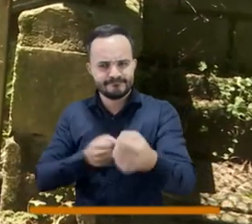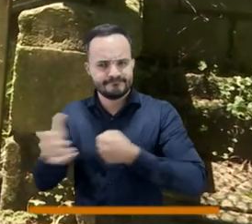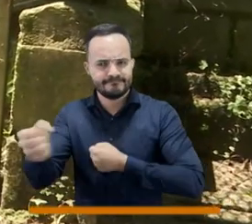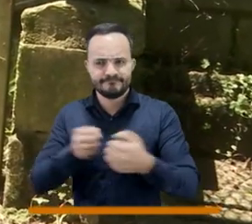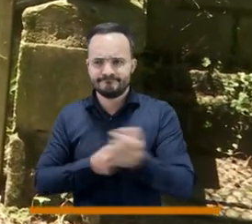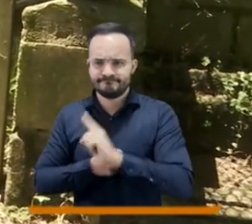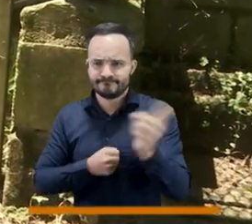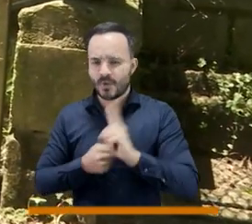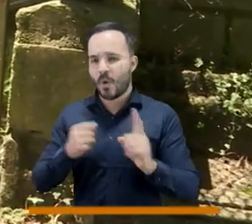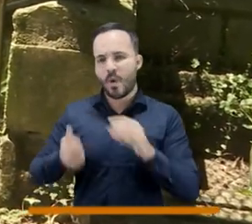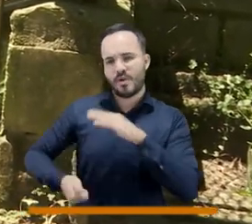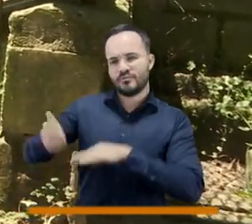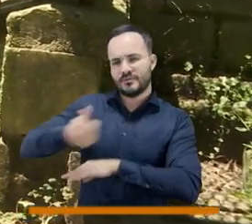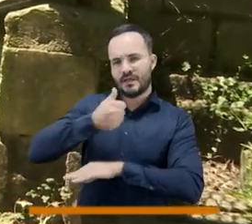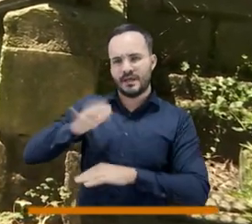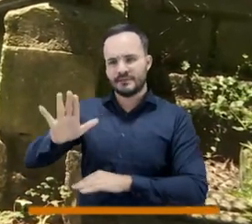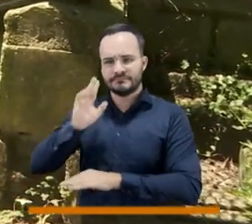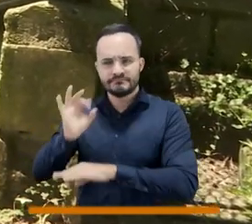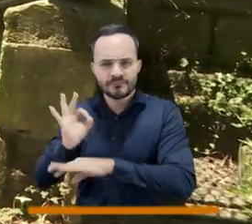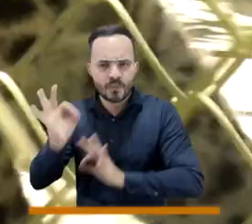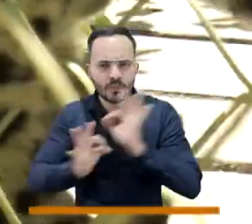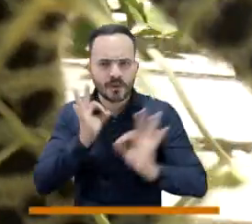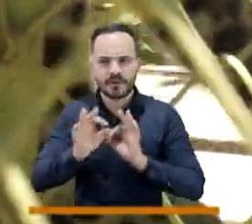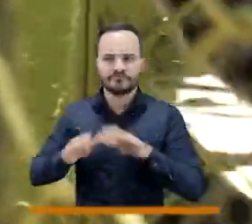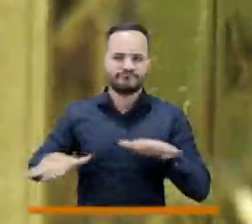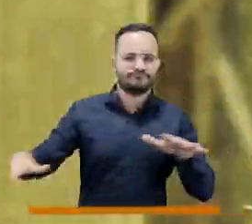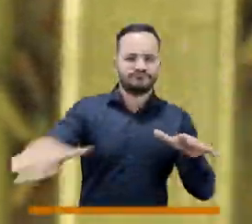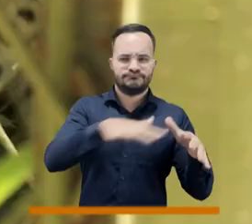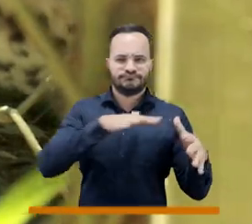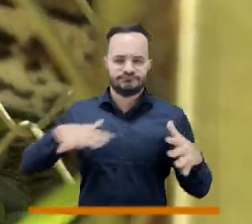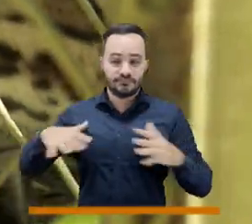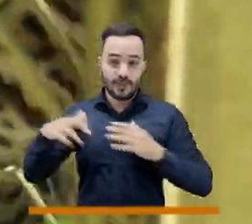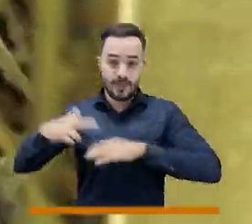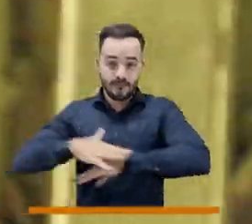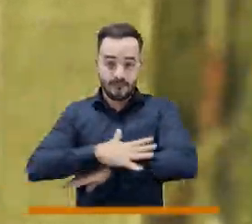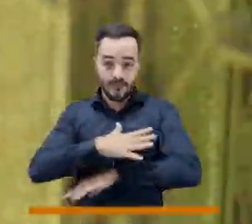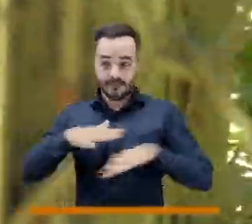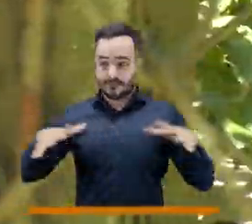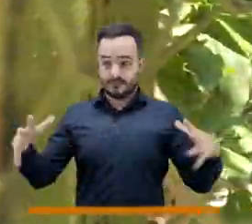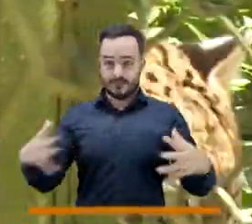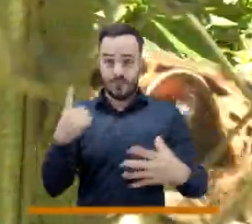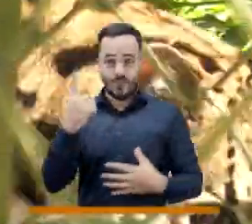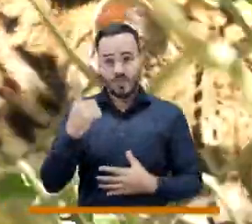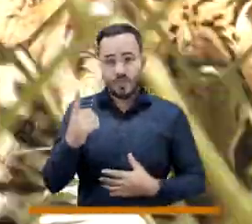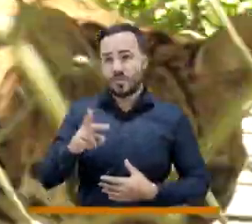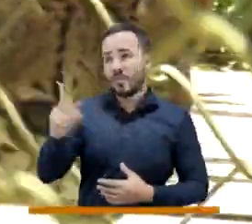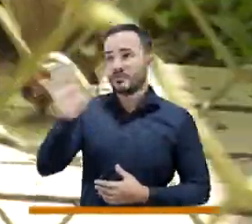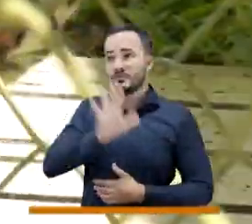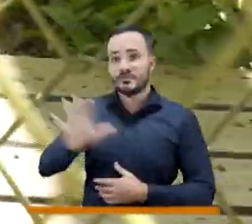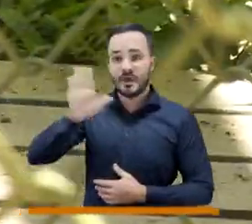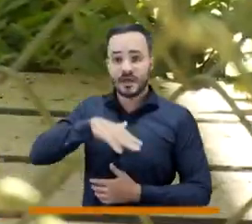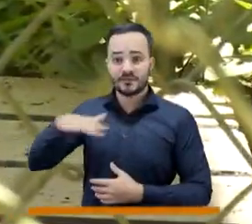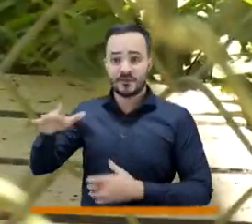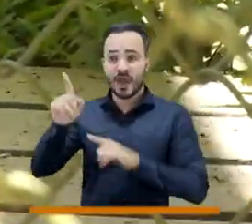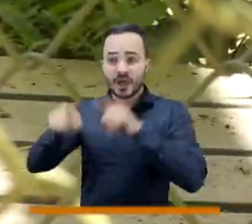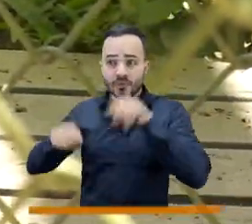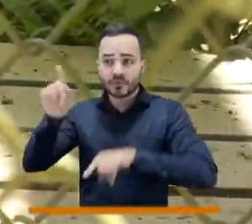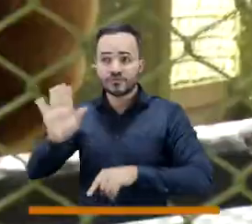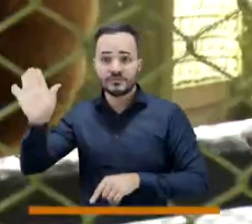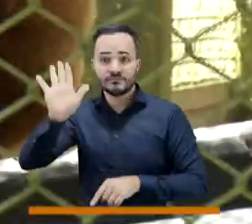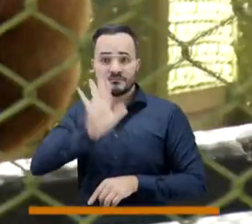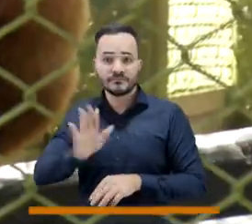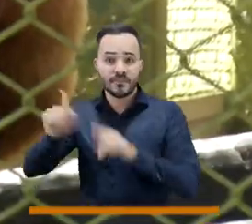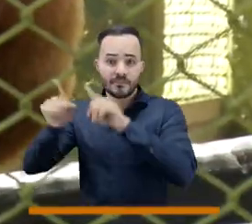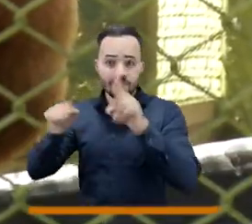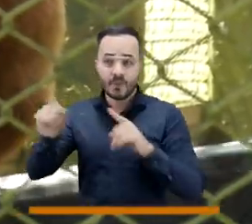policía y de autoridades ambientales o por la entrega voluntaria, no solamente del Valle de Aburrá, sino de otras regiones del